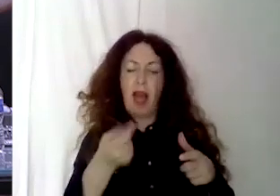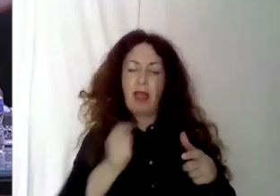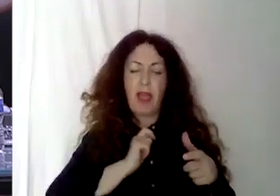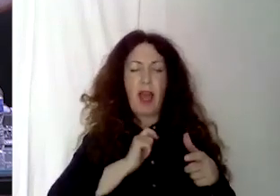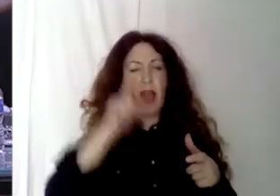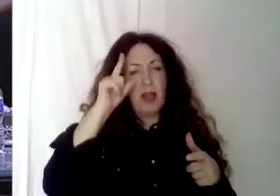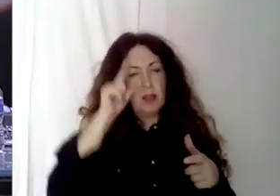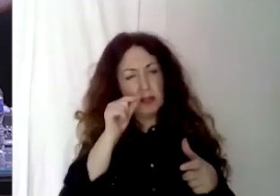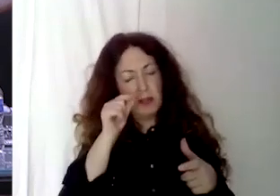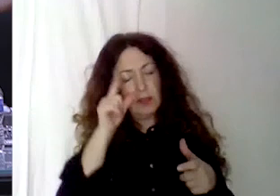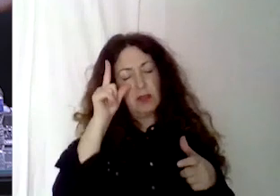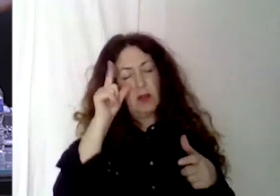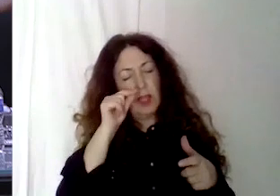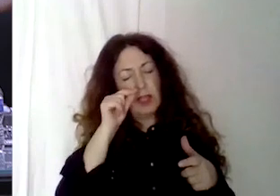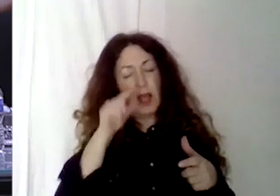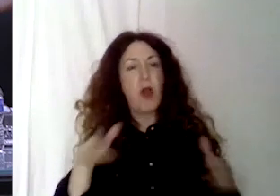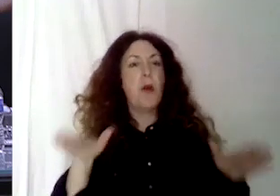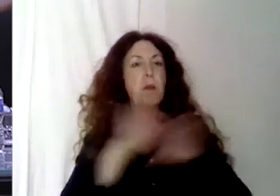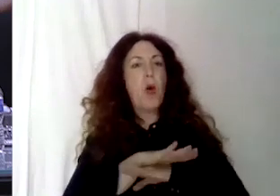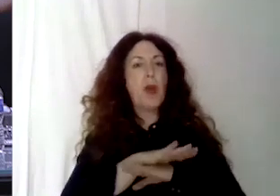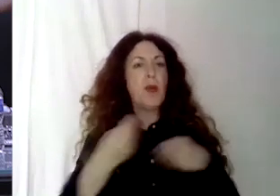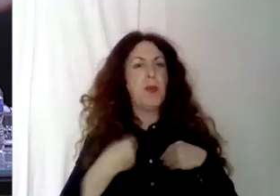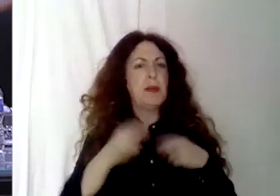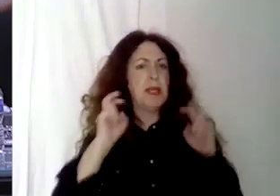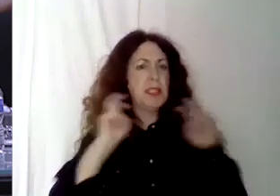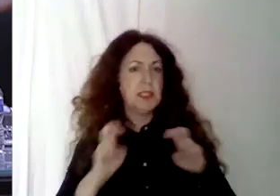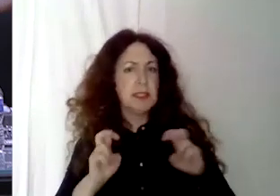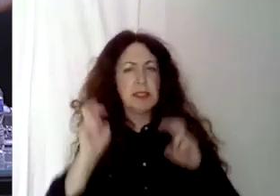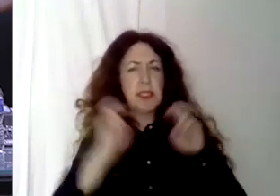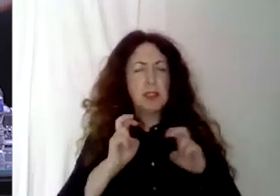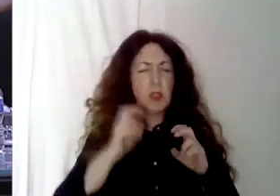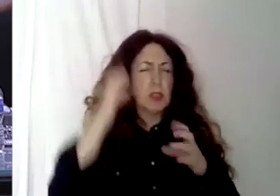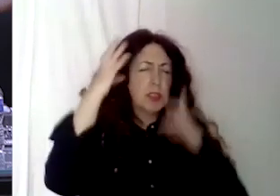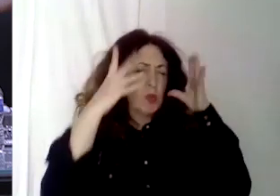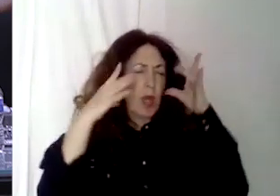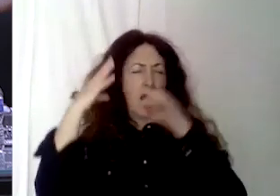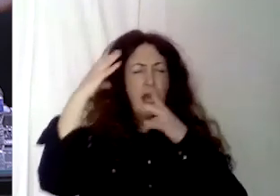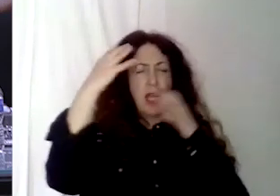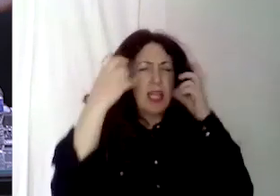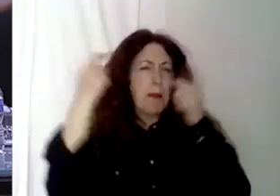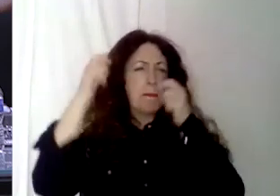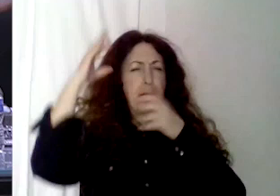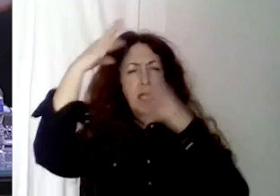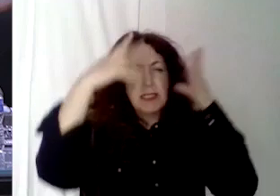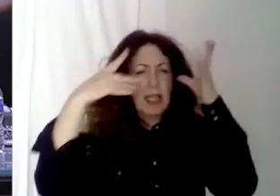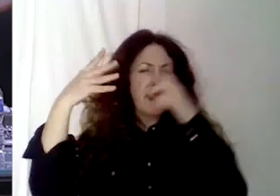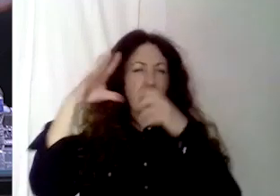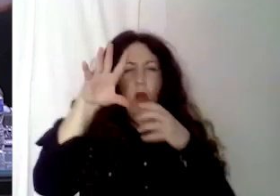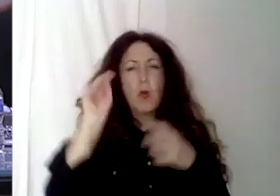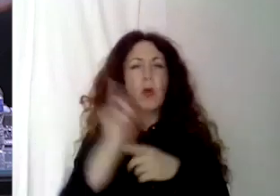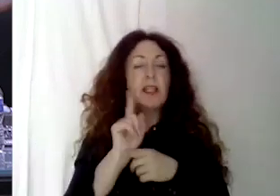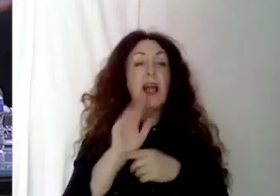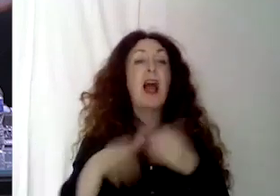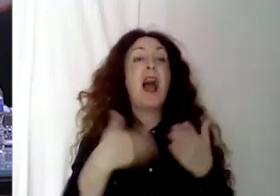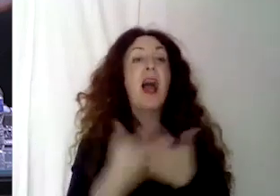Por la noche viven tensión, sueñan pesadillas que no saben interpretar, hasta que llega